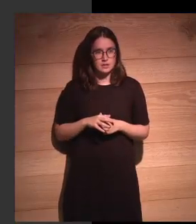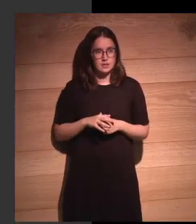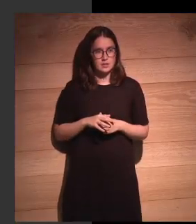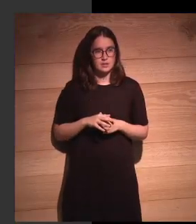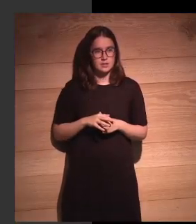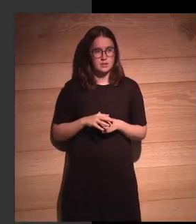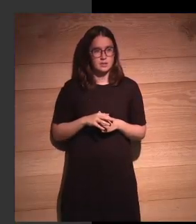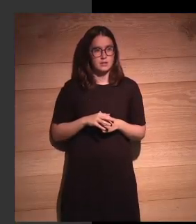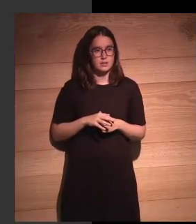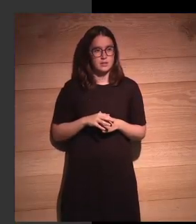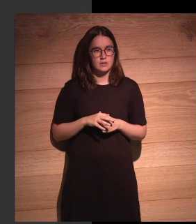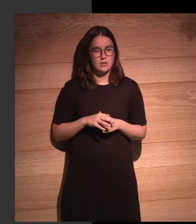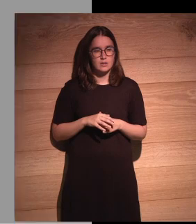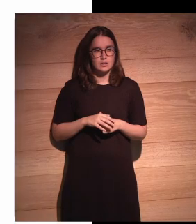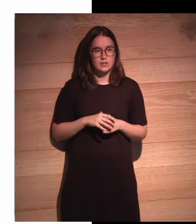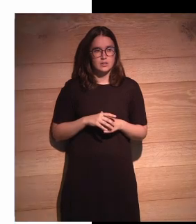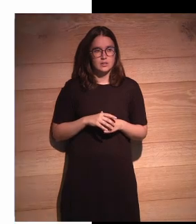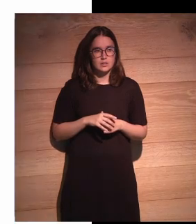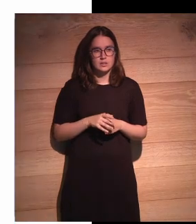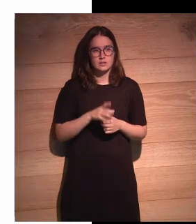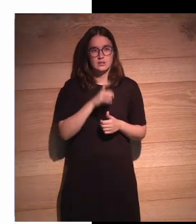aquí que hay como